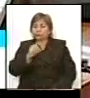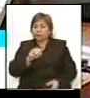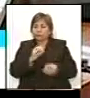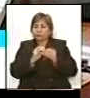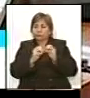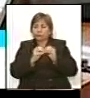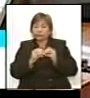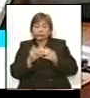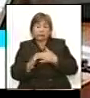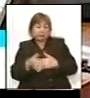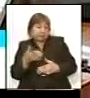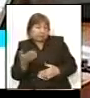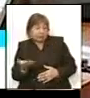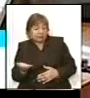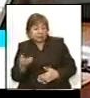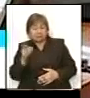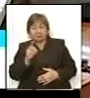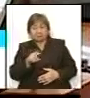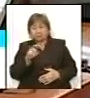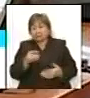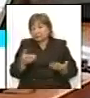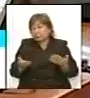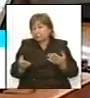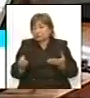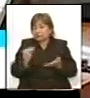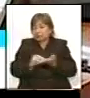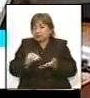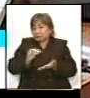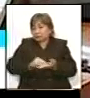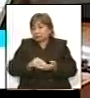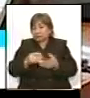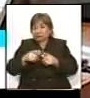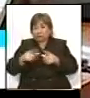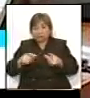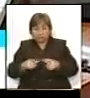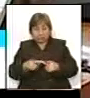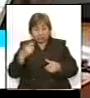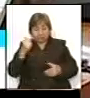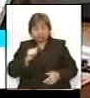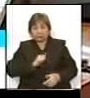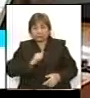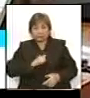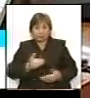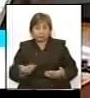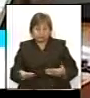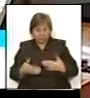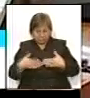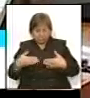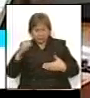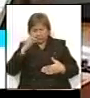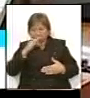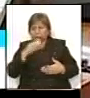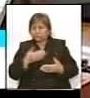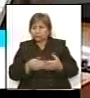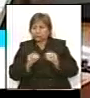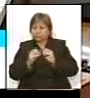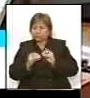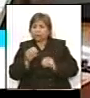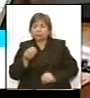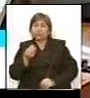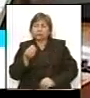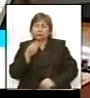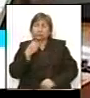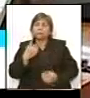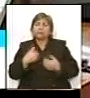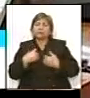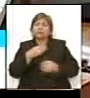saneamiento. Si hay necesidad de mayor incremento del área para propiedad privada, también busquen una solución. ¿Por qué? Porque